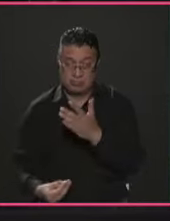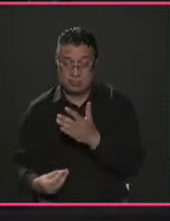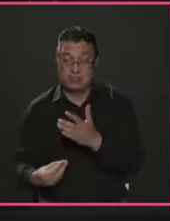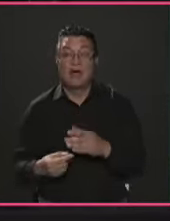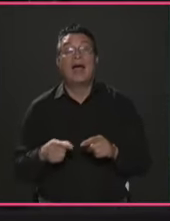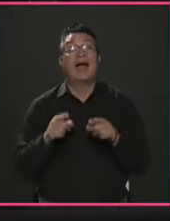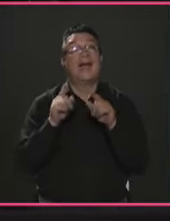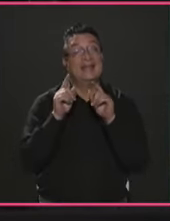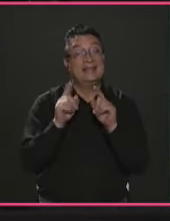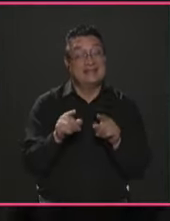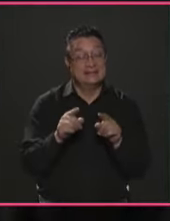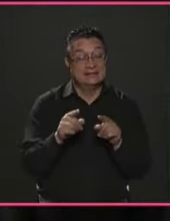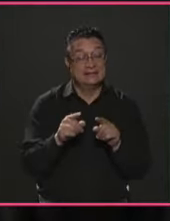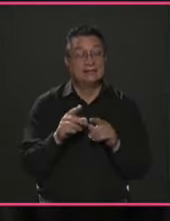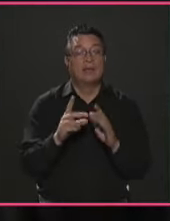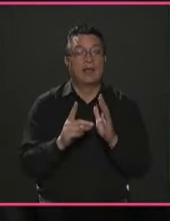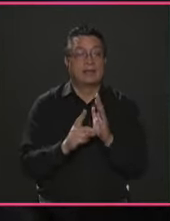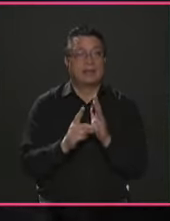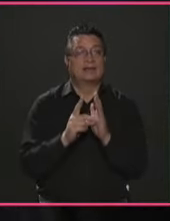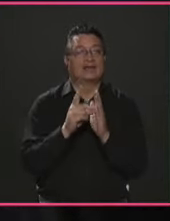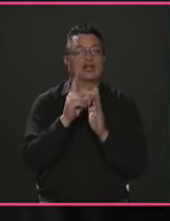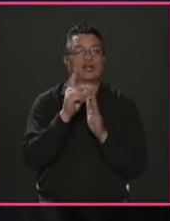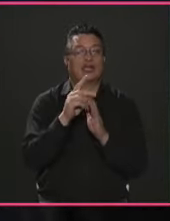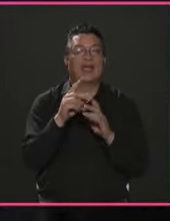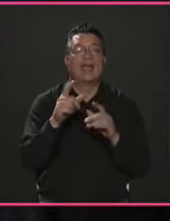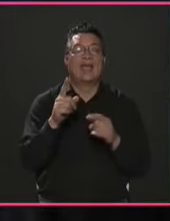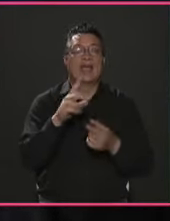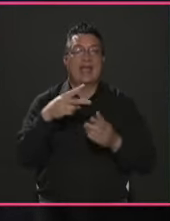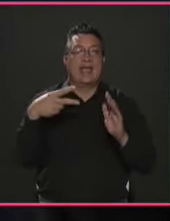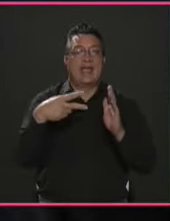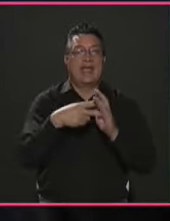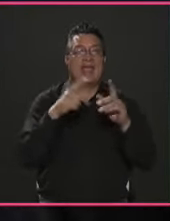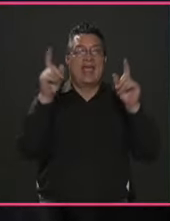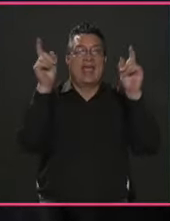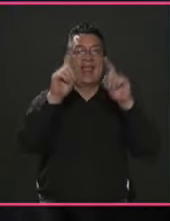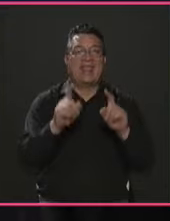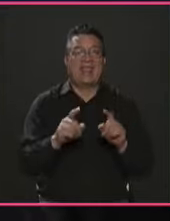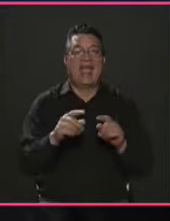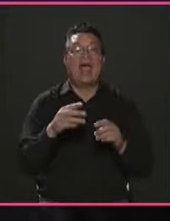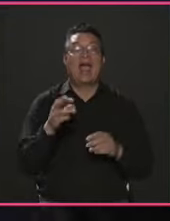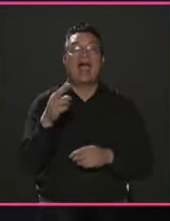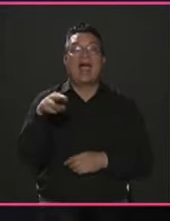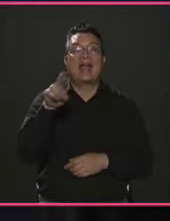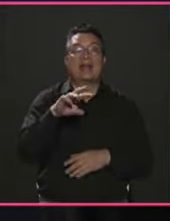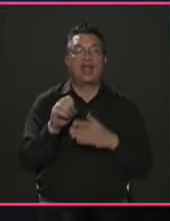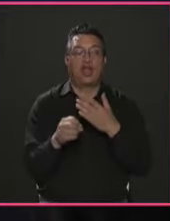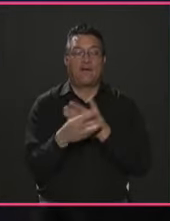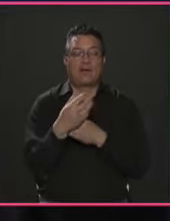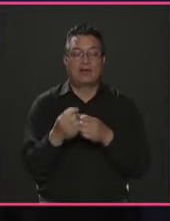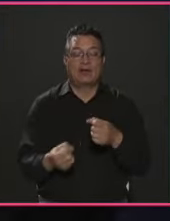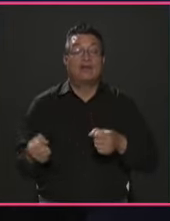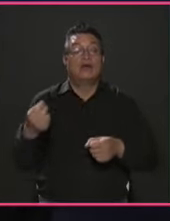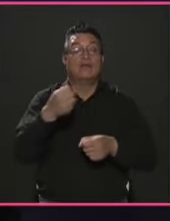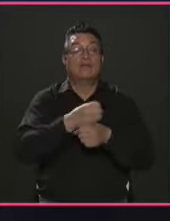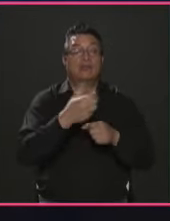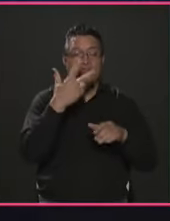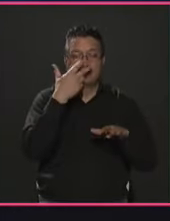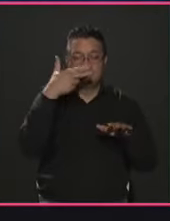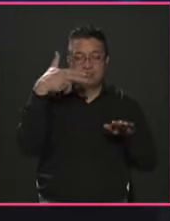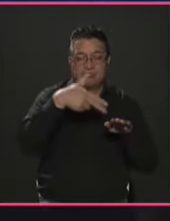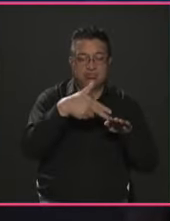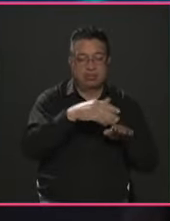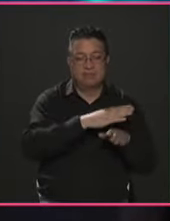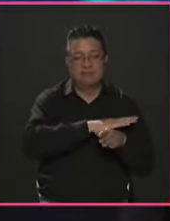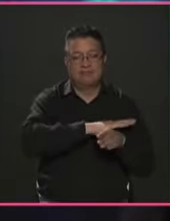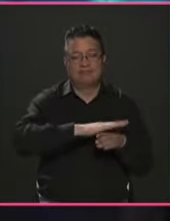es el desarrollo de las energías renovables que van sustituyendo a las energías fósiles y por